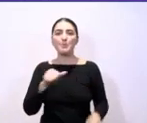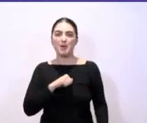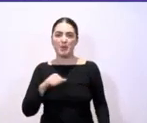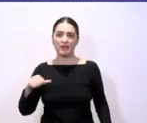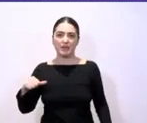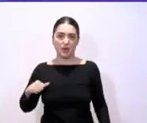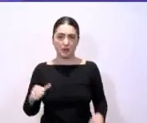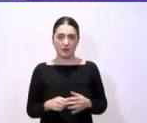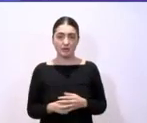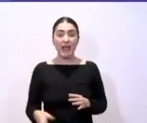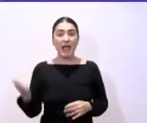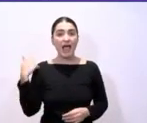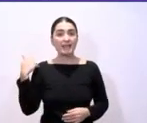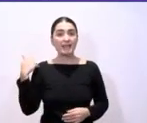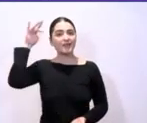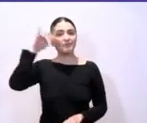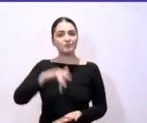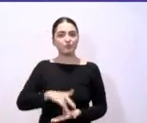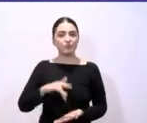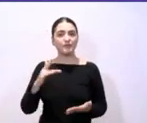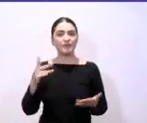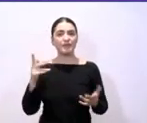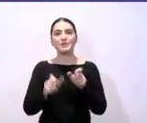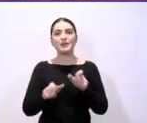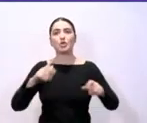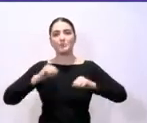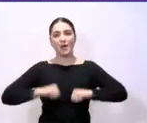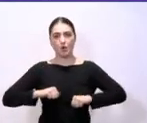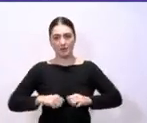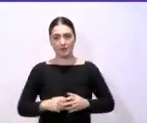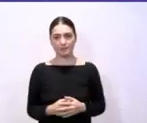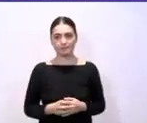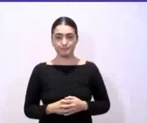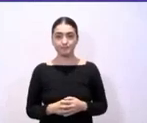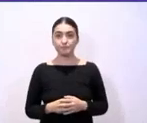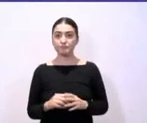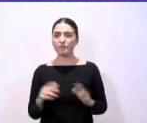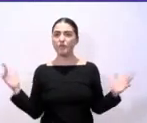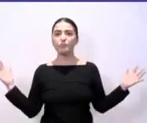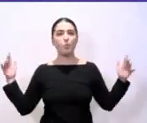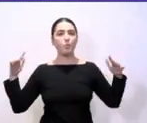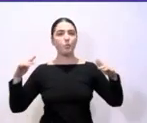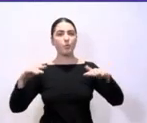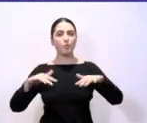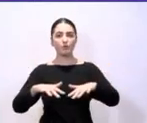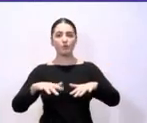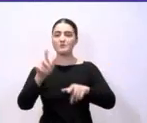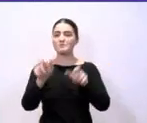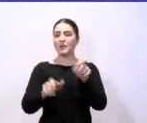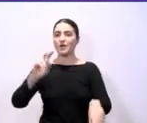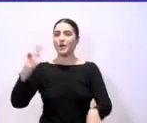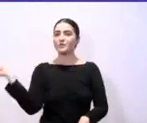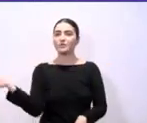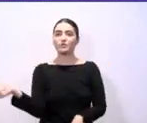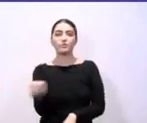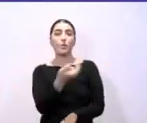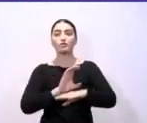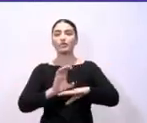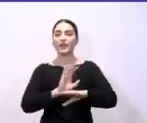el día de las personas mayores y se concentraban una serie de personas frente a su